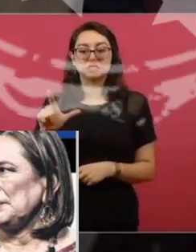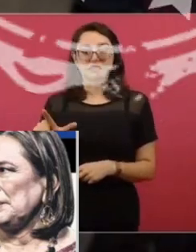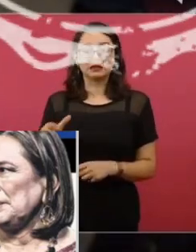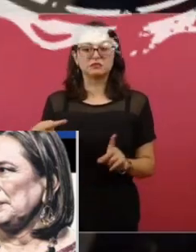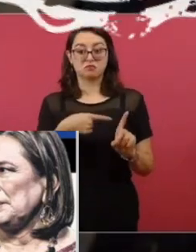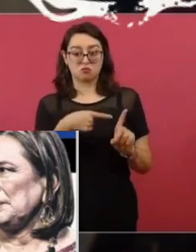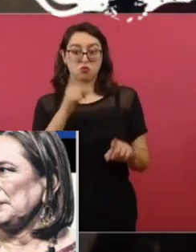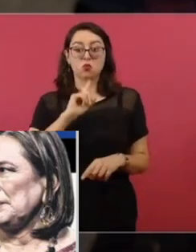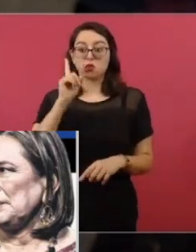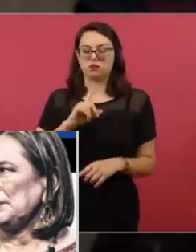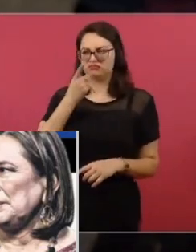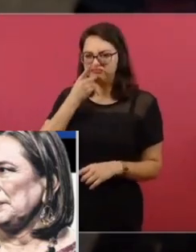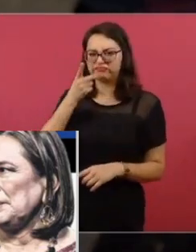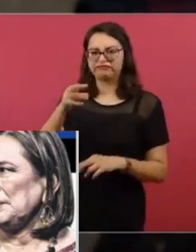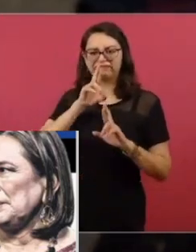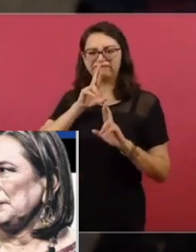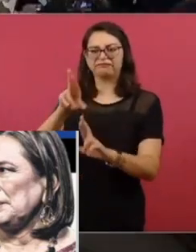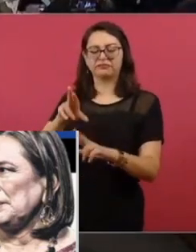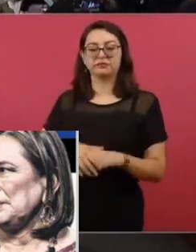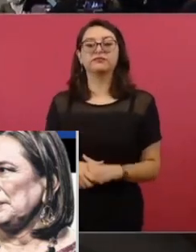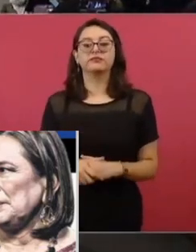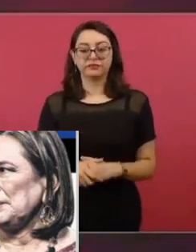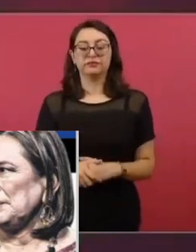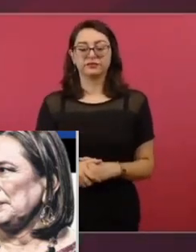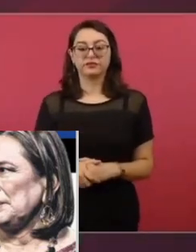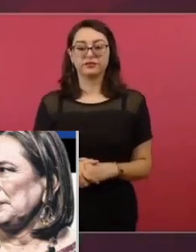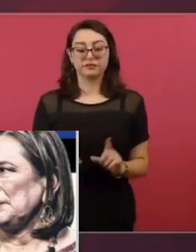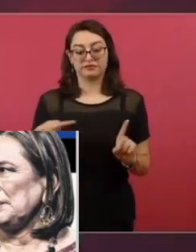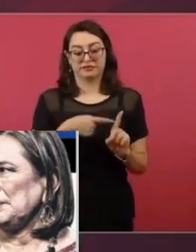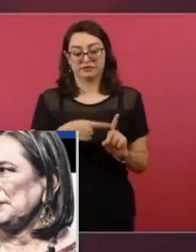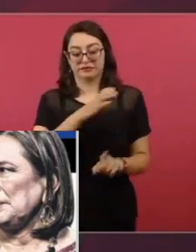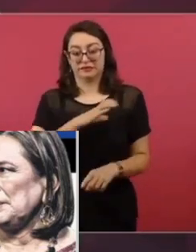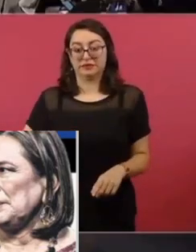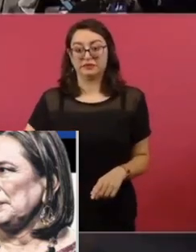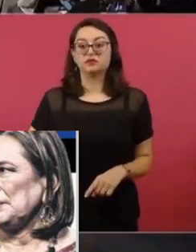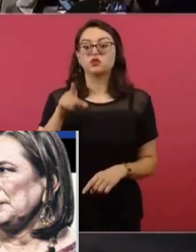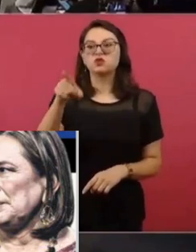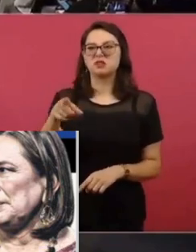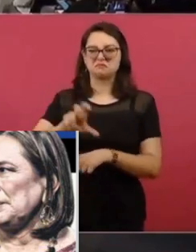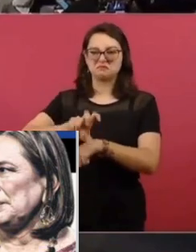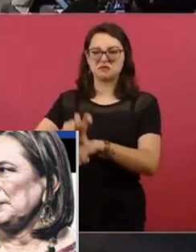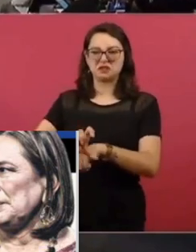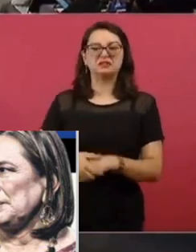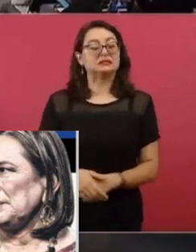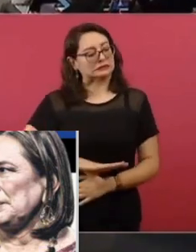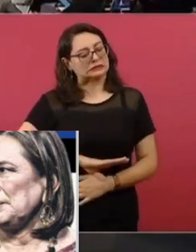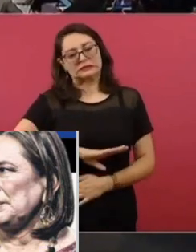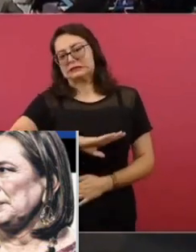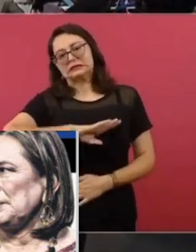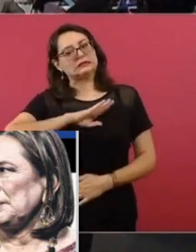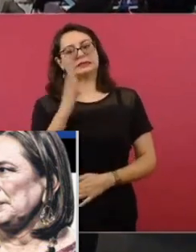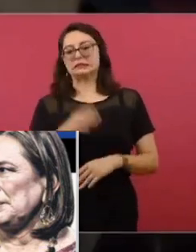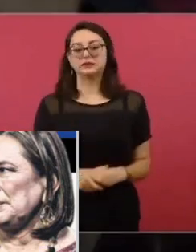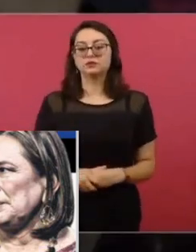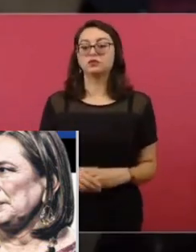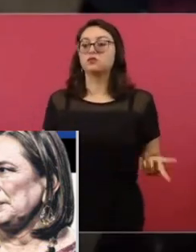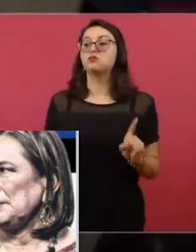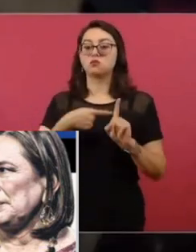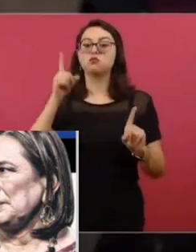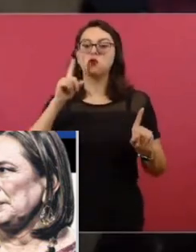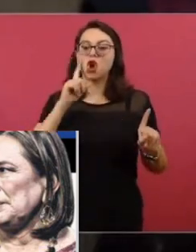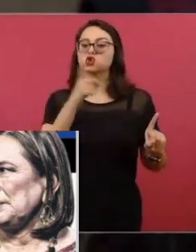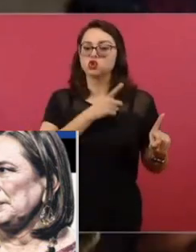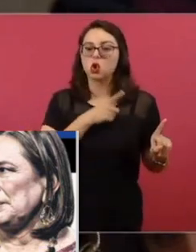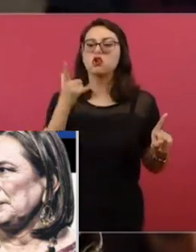Bueno, pues ayer le respondió después de que usted pues, no, dice eso sí, que va a ser la candidata, eso está sí. adelantándose un proceso y ella lo califica de machista, presidente. No, eso sí calienta. Le dice que usted no puede concebir que una mujer